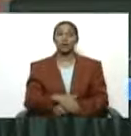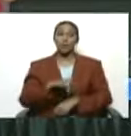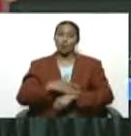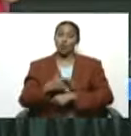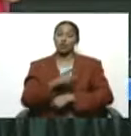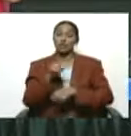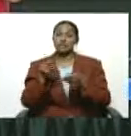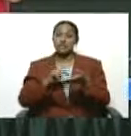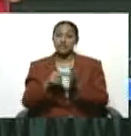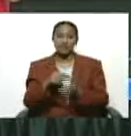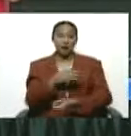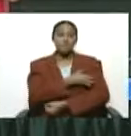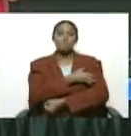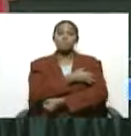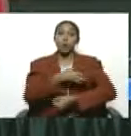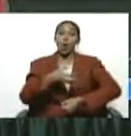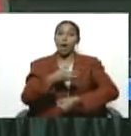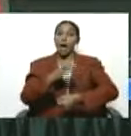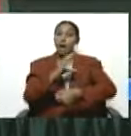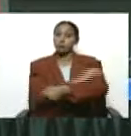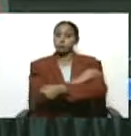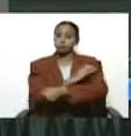¿ves?